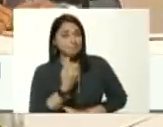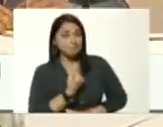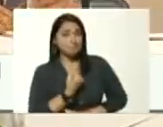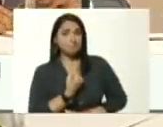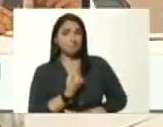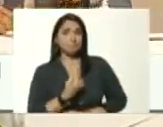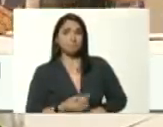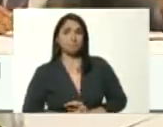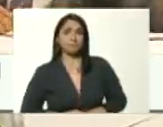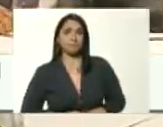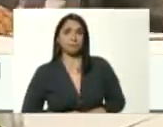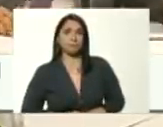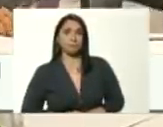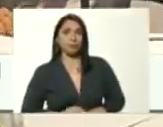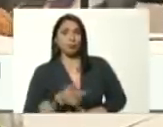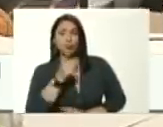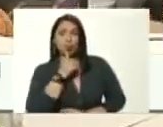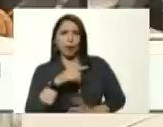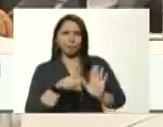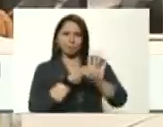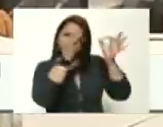son ilegítimas